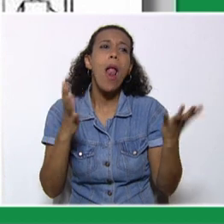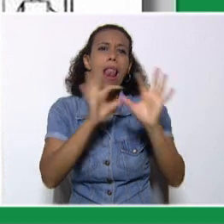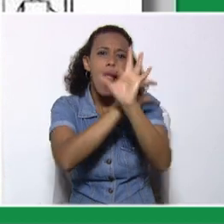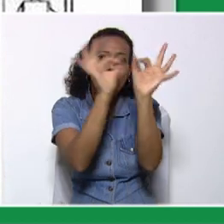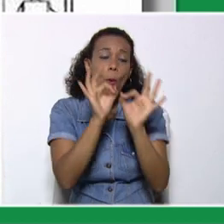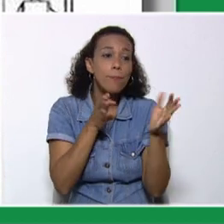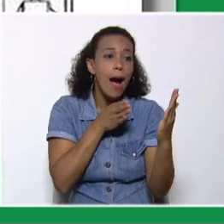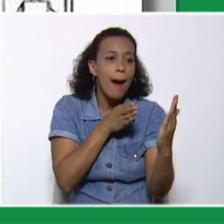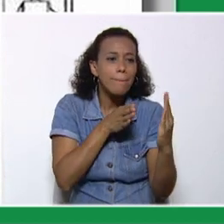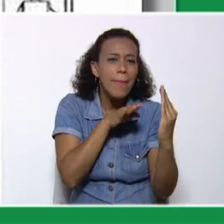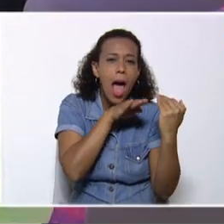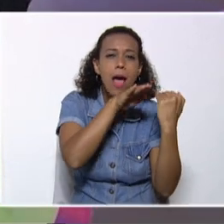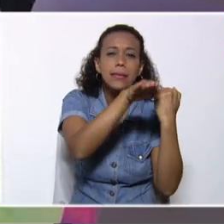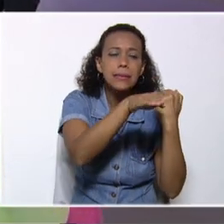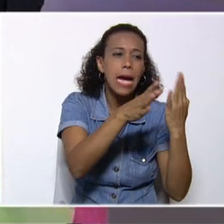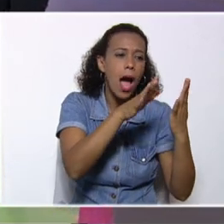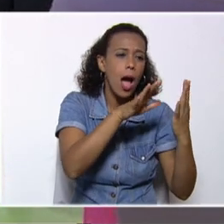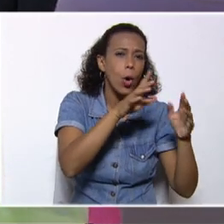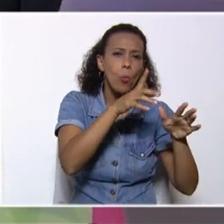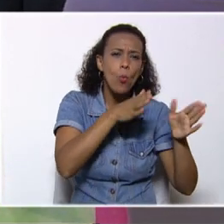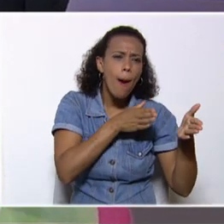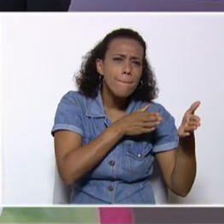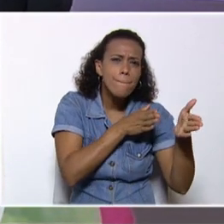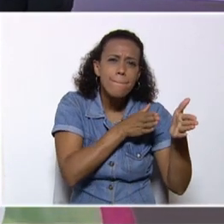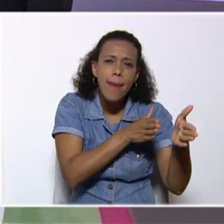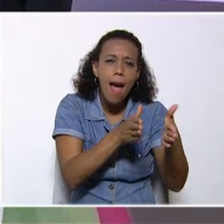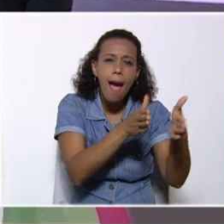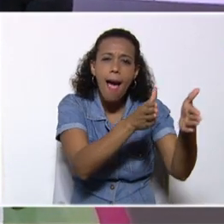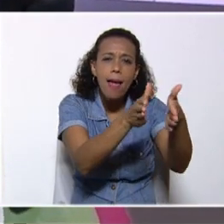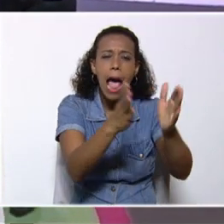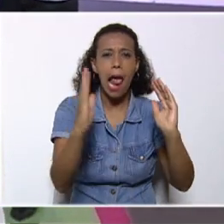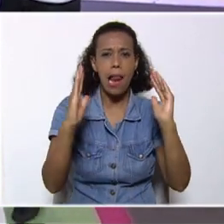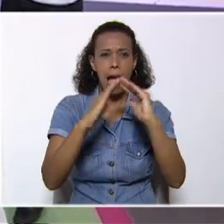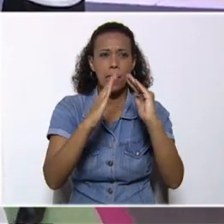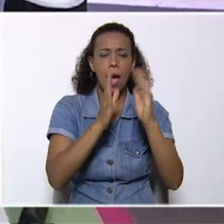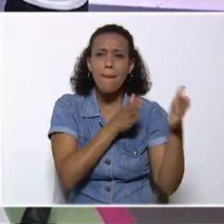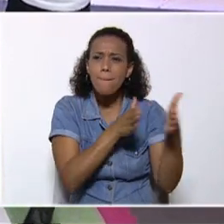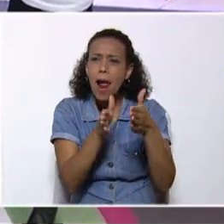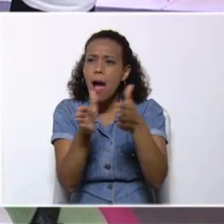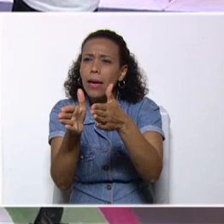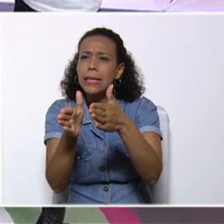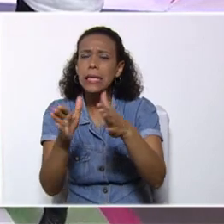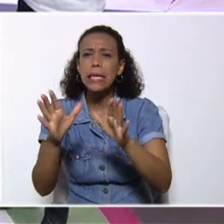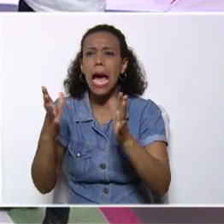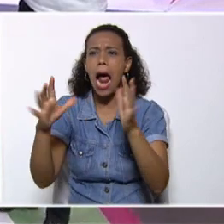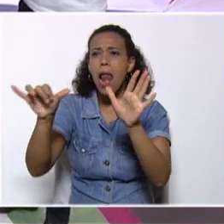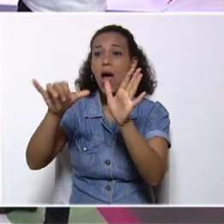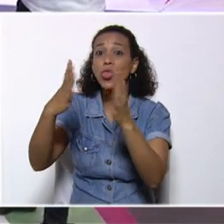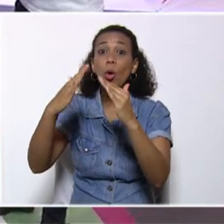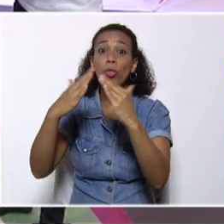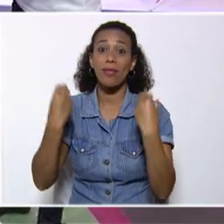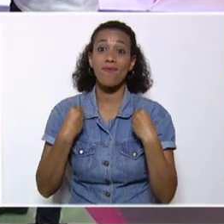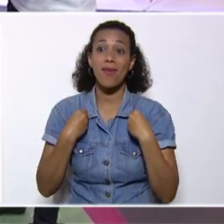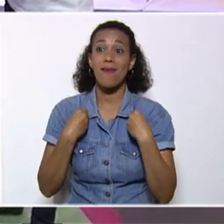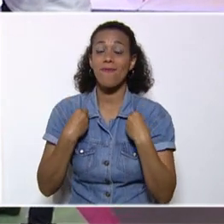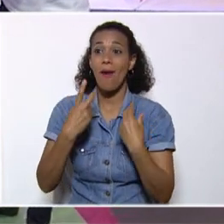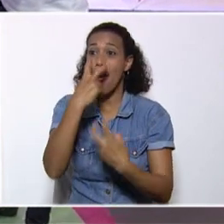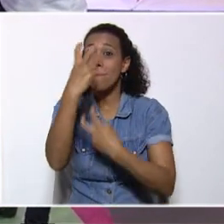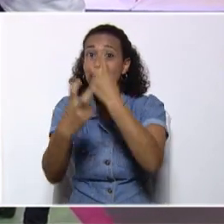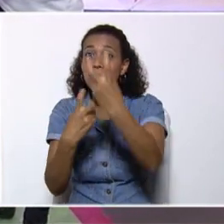camino para llegar a mi escuela? ¿Cuál es el camino para ir a la bodega? ¿Dónde vive uno de mis familiares a quien yo